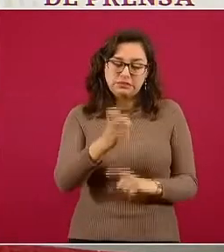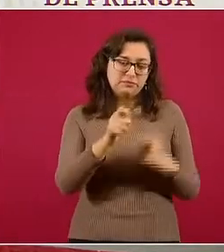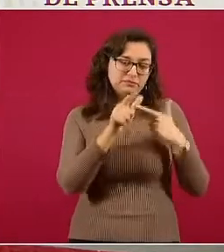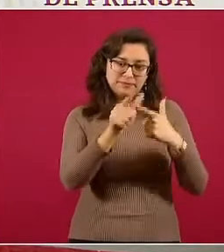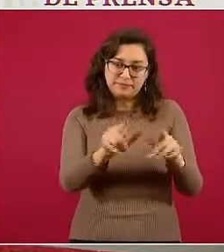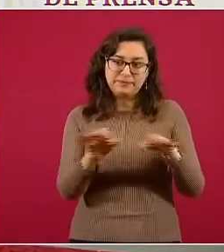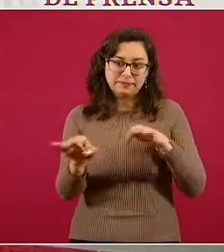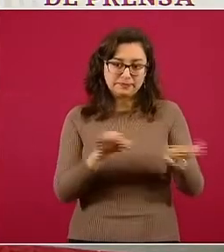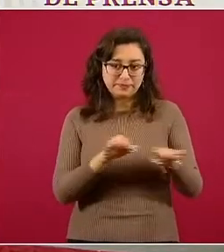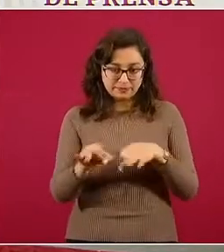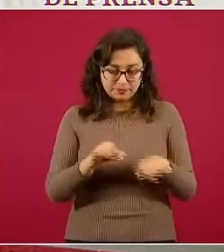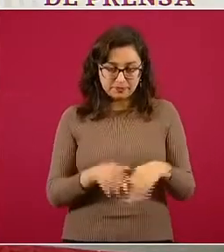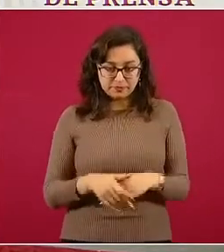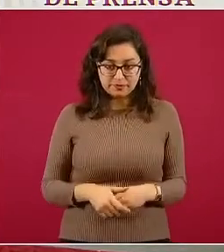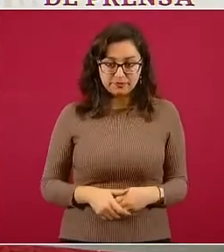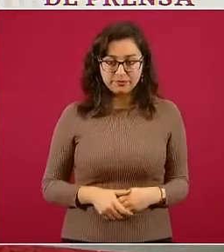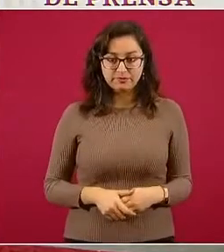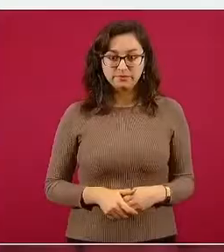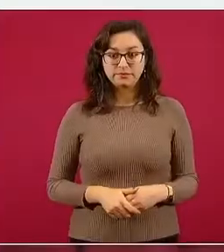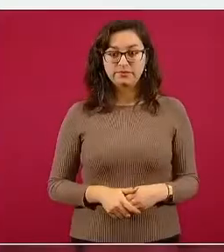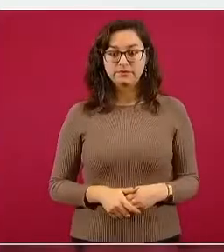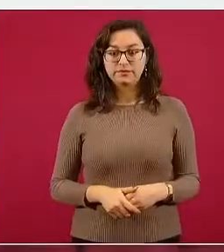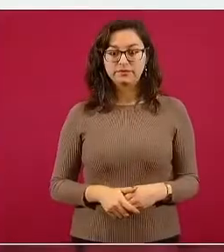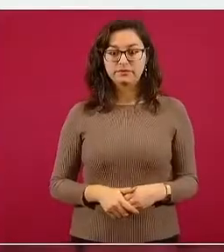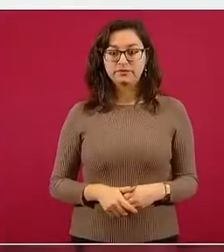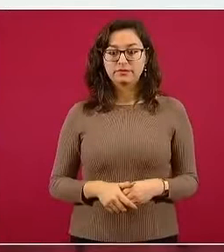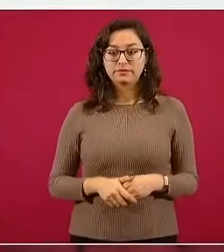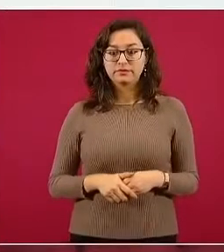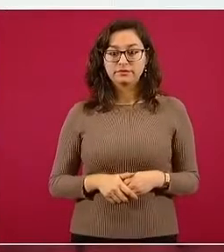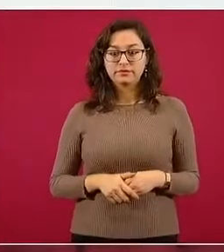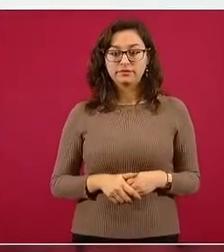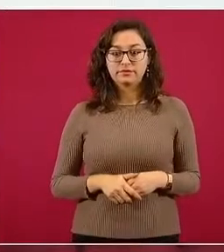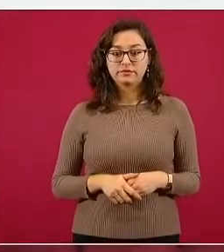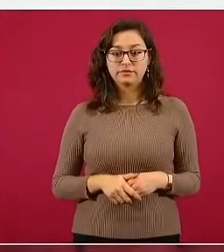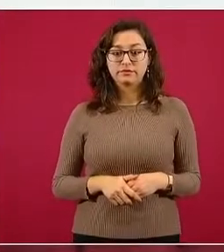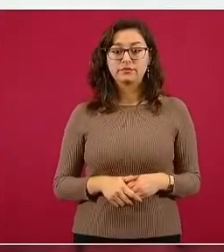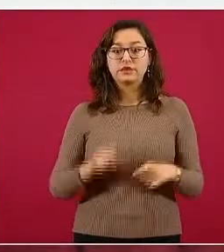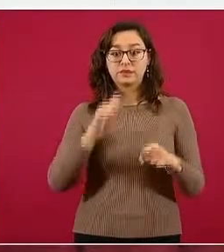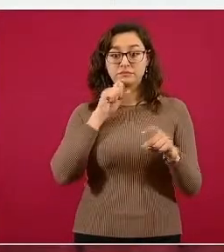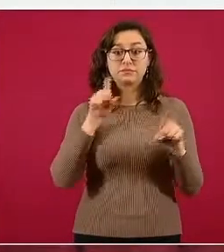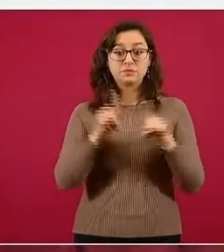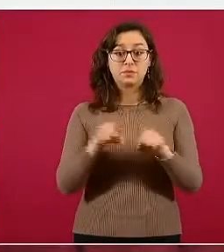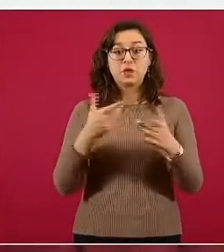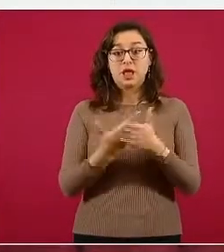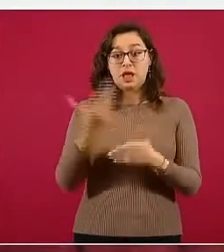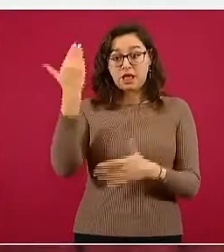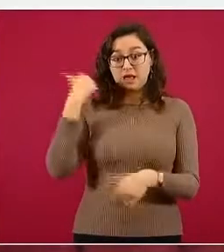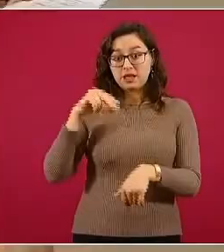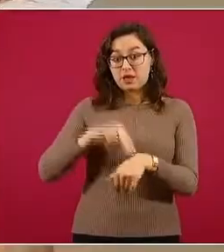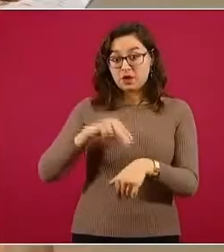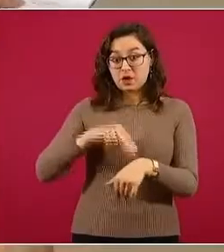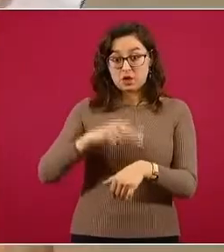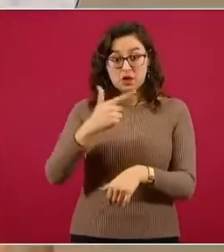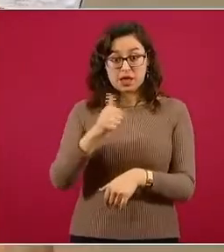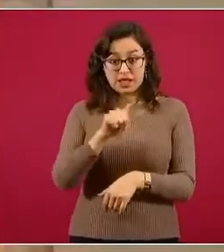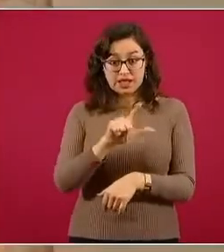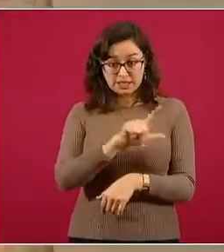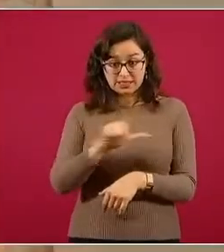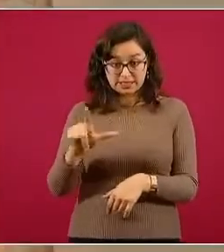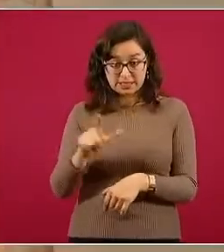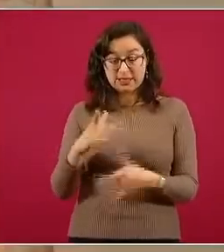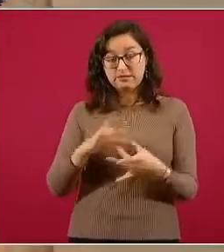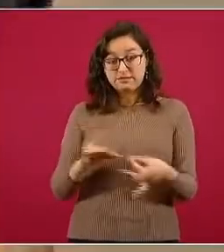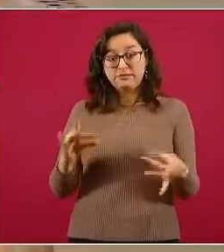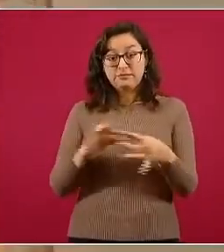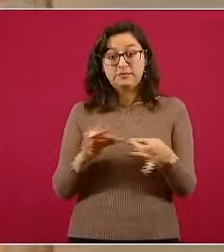Entonces, y aquí está, porque esto es precisamente lo que ha comentado antes el doctor Gatell en otras conferencias de prensa de lo que hicimos en el gobierno de la Ciudad de México,